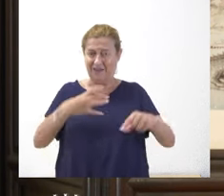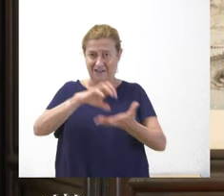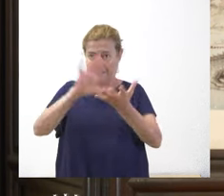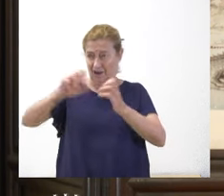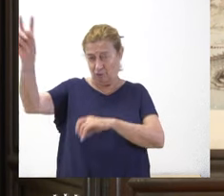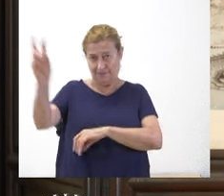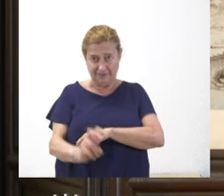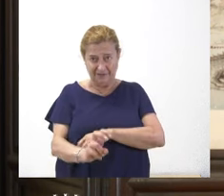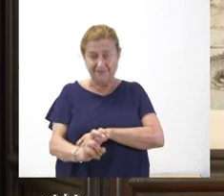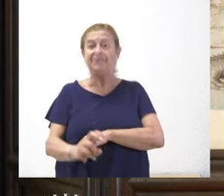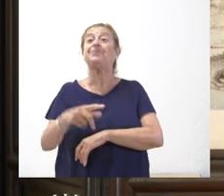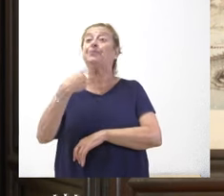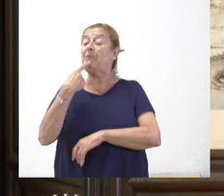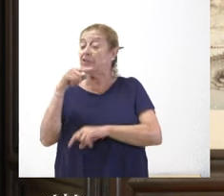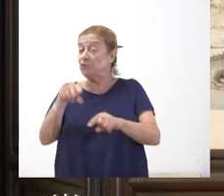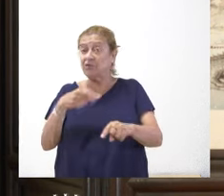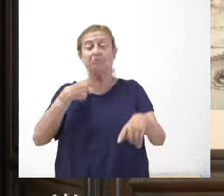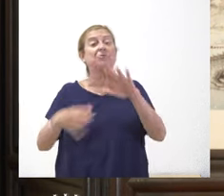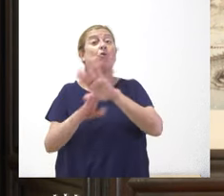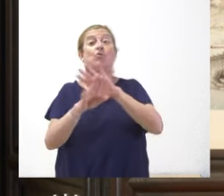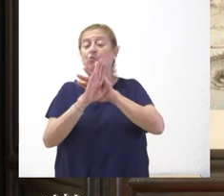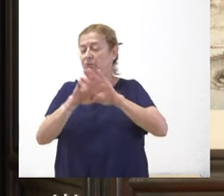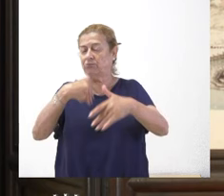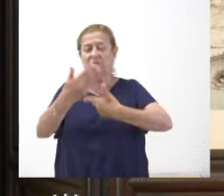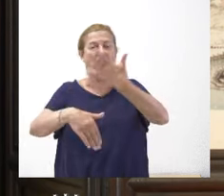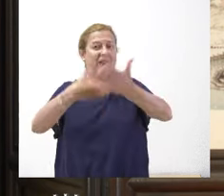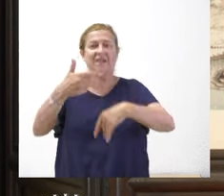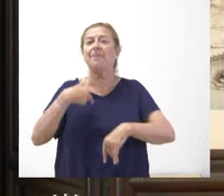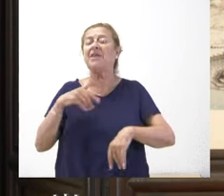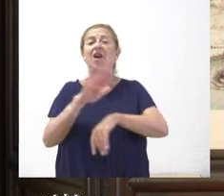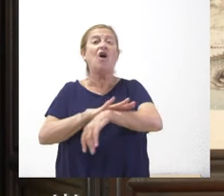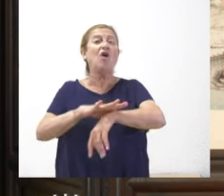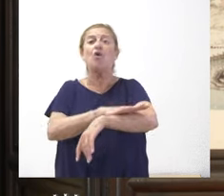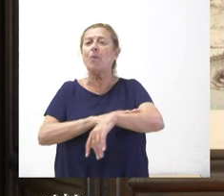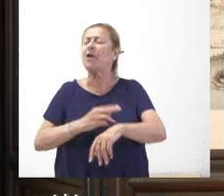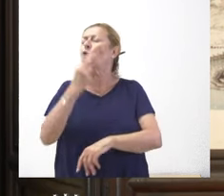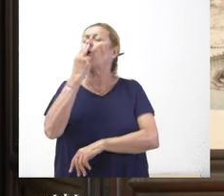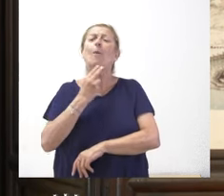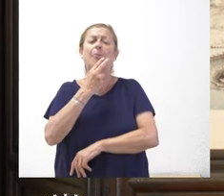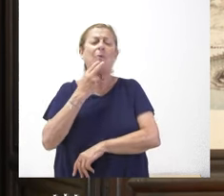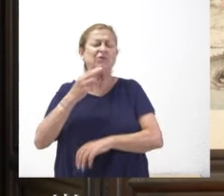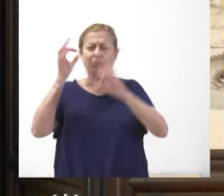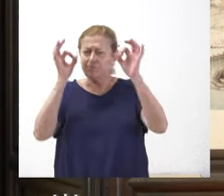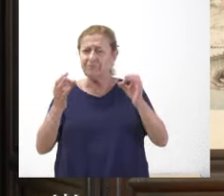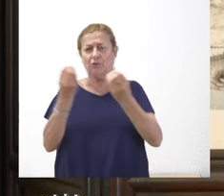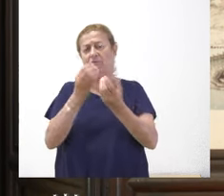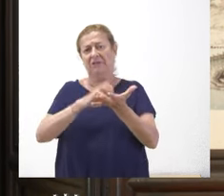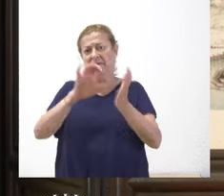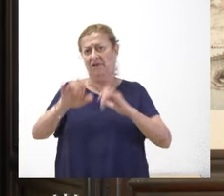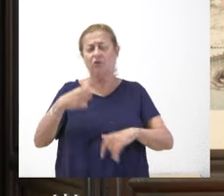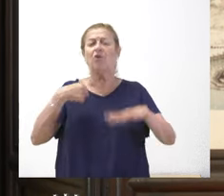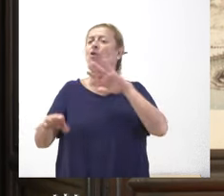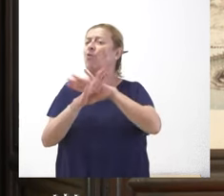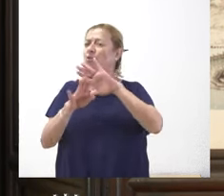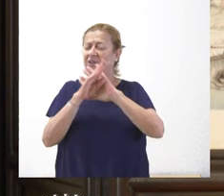león dicho esto continuamos adelante mi gobierno está comprometido con Castilla y león y Seguiremos